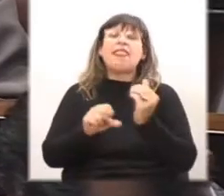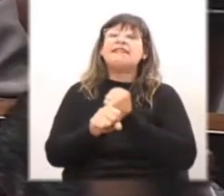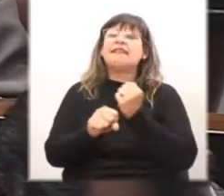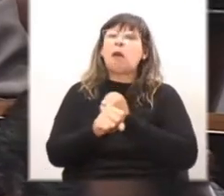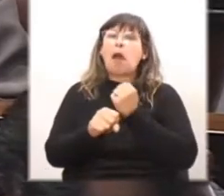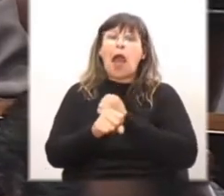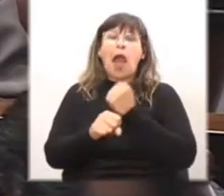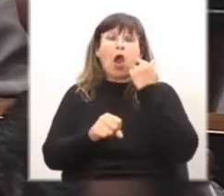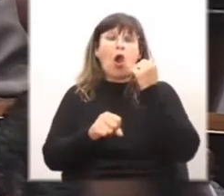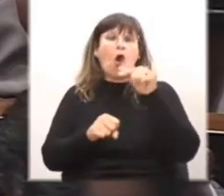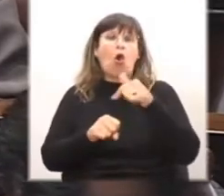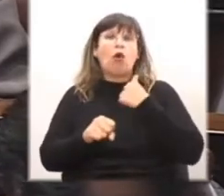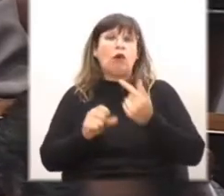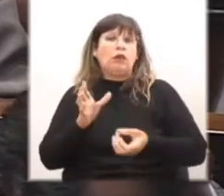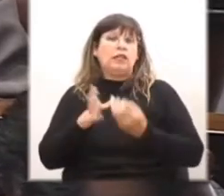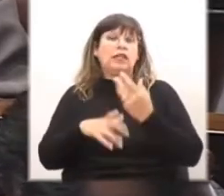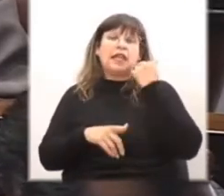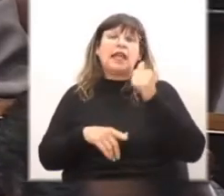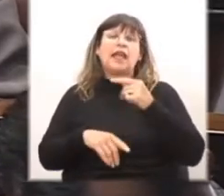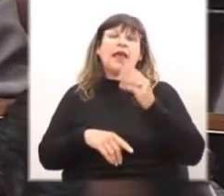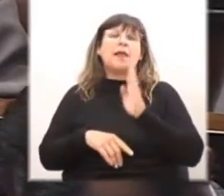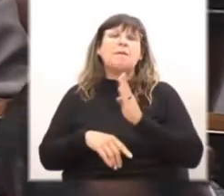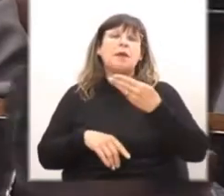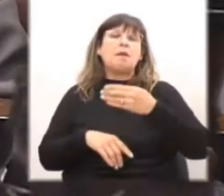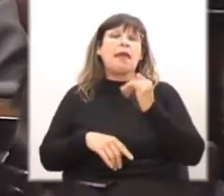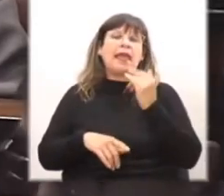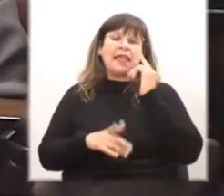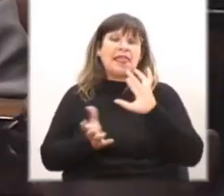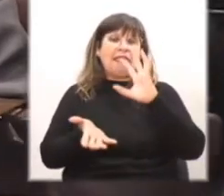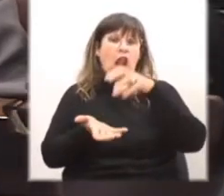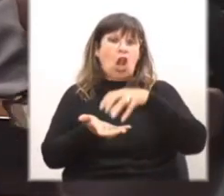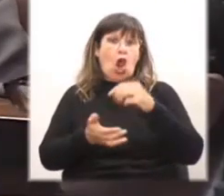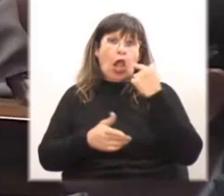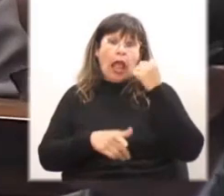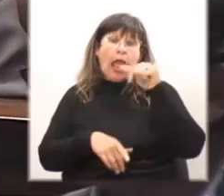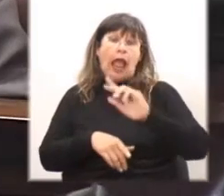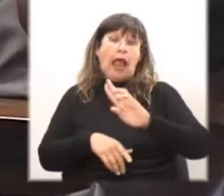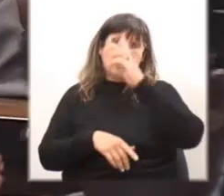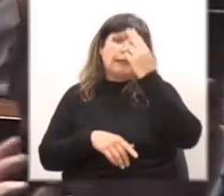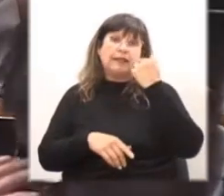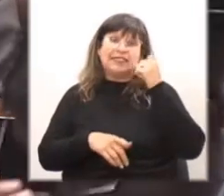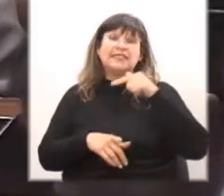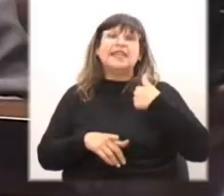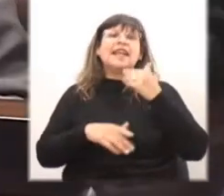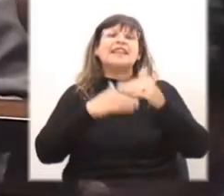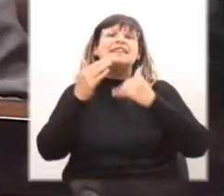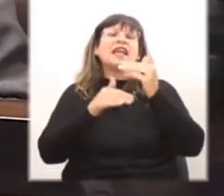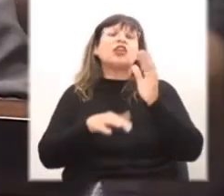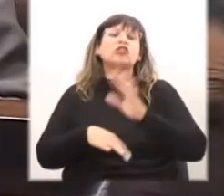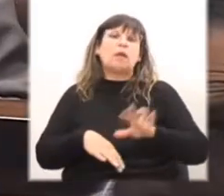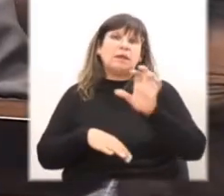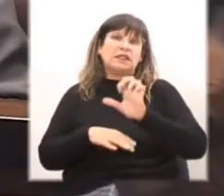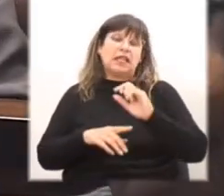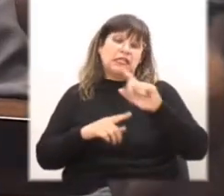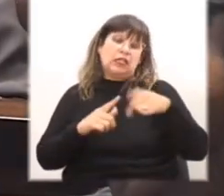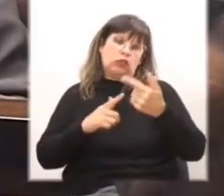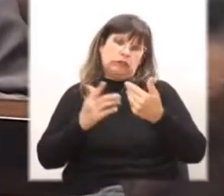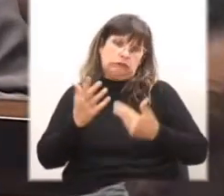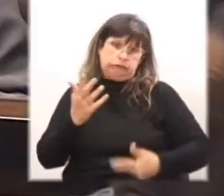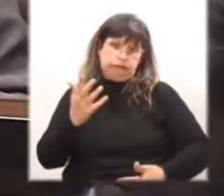aumento del Producto Bruto Interno Local, la erradicación y el desarrollo de empresas, entre